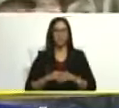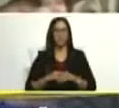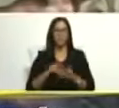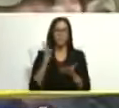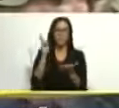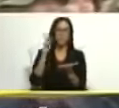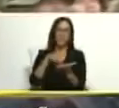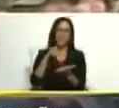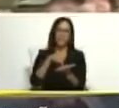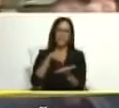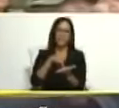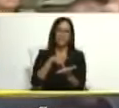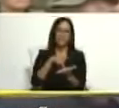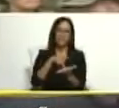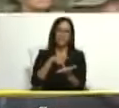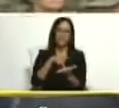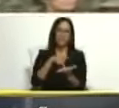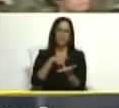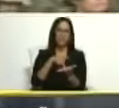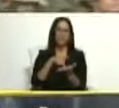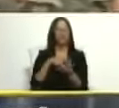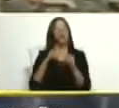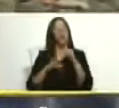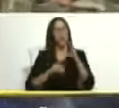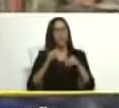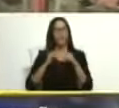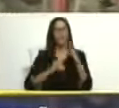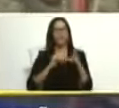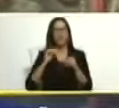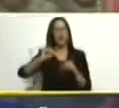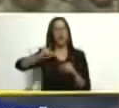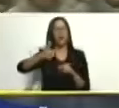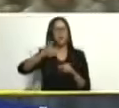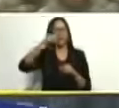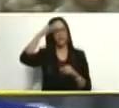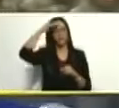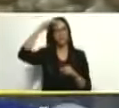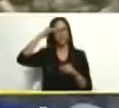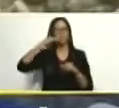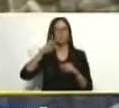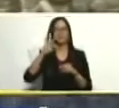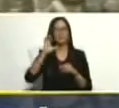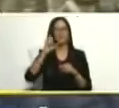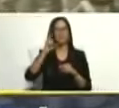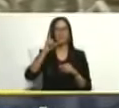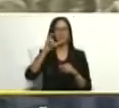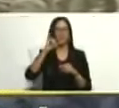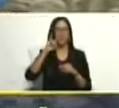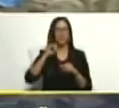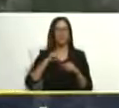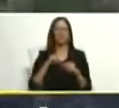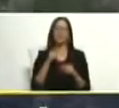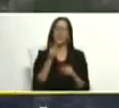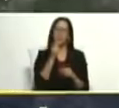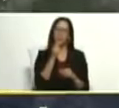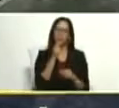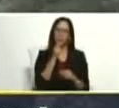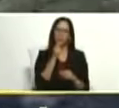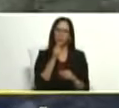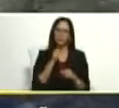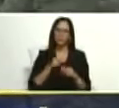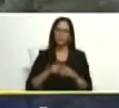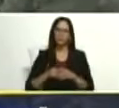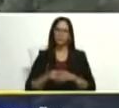presentes. Lo conversaba con el mayor general Félix Osorio y le preguntaba